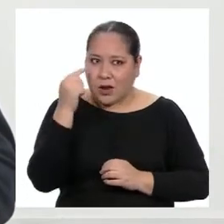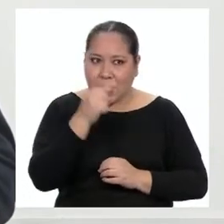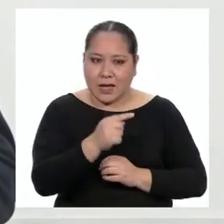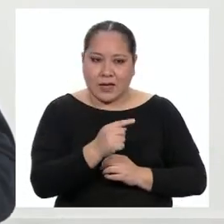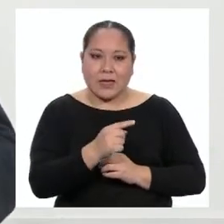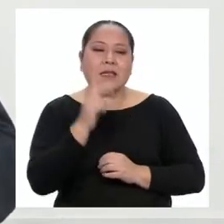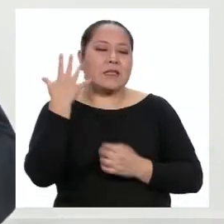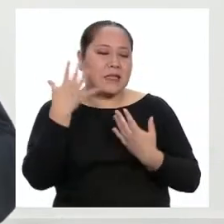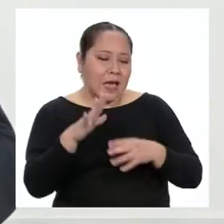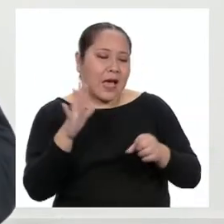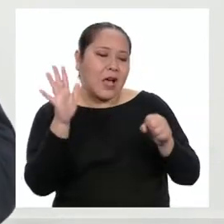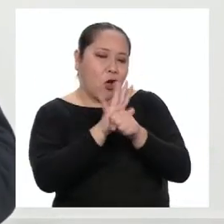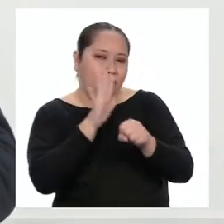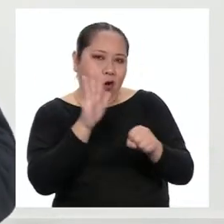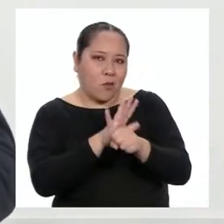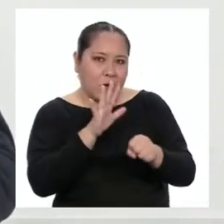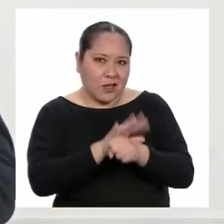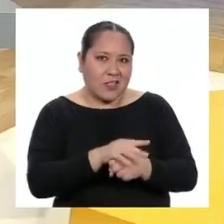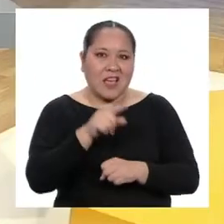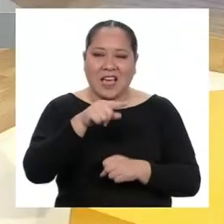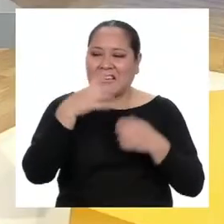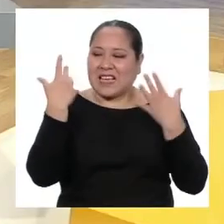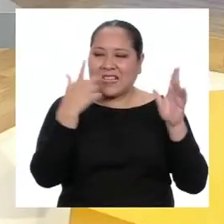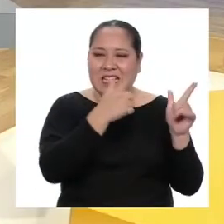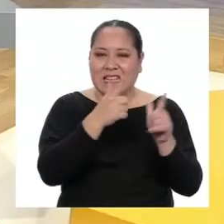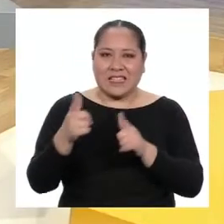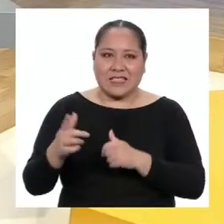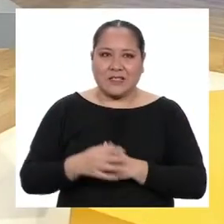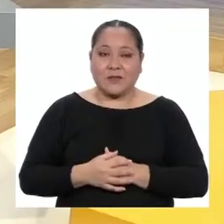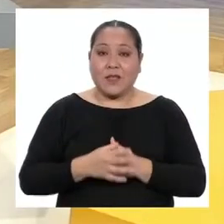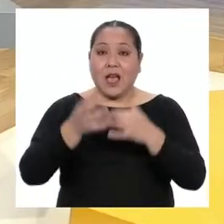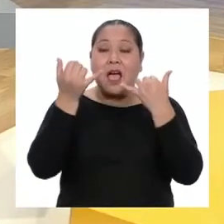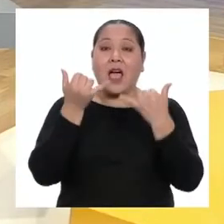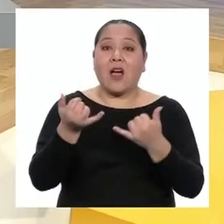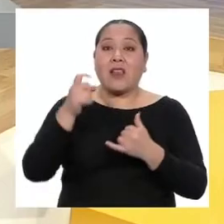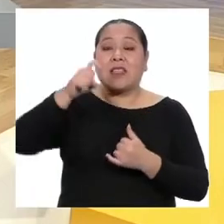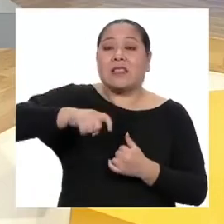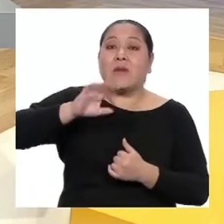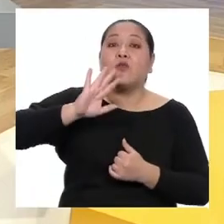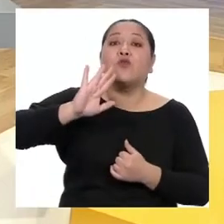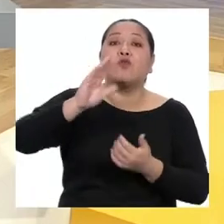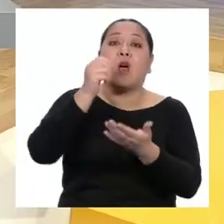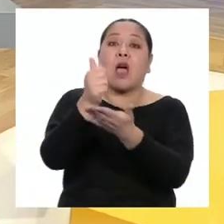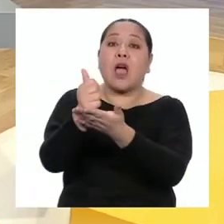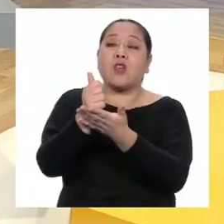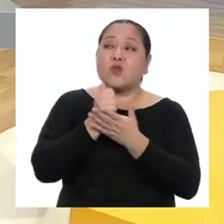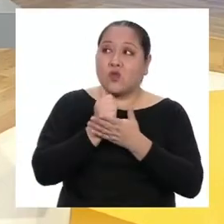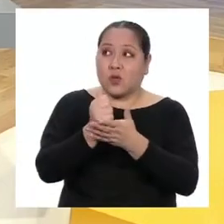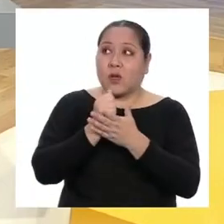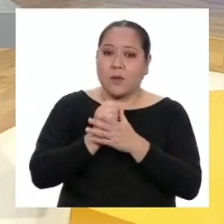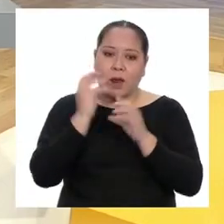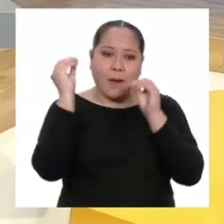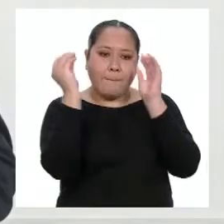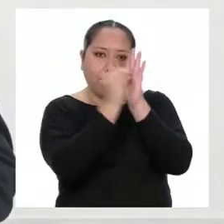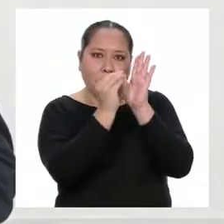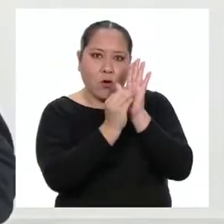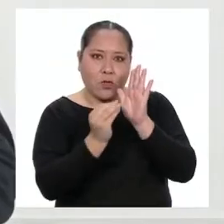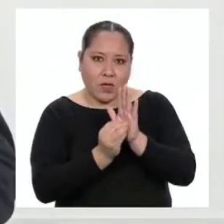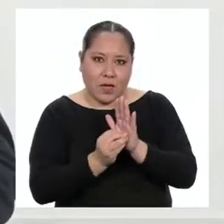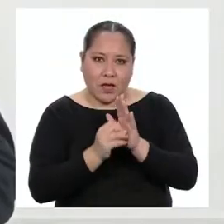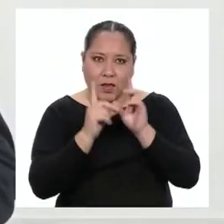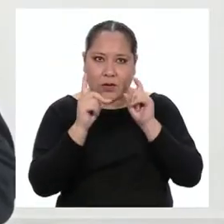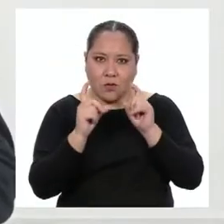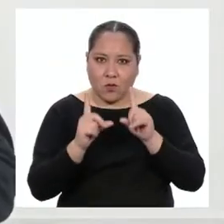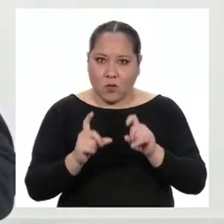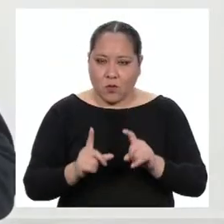más completa. Ahora sí quedó, Rodrigo. Ahora necesitamos su ayuda para aplicar la encuesta.